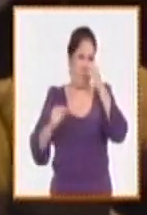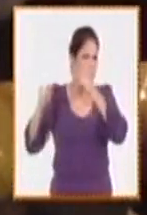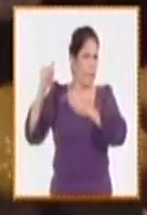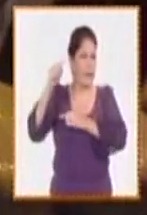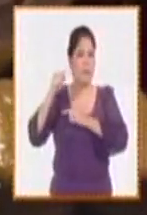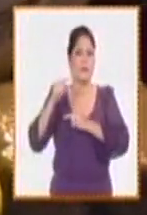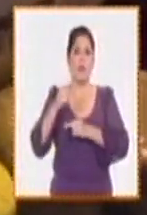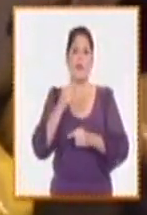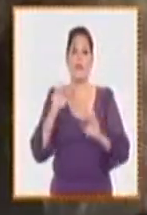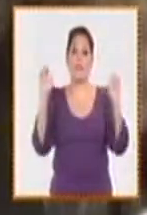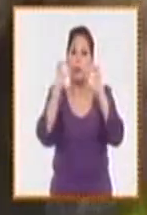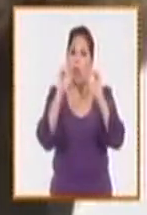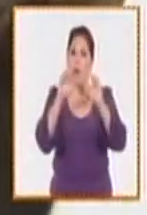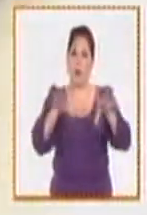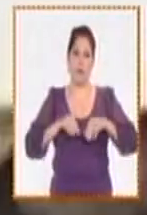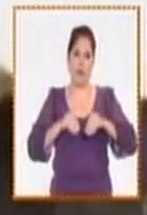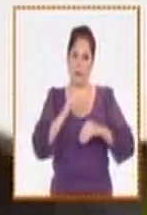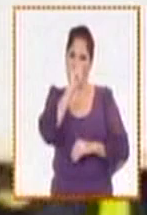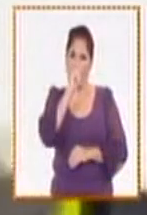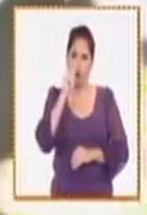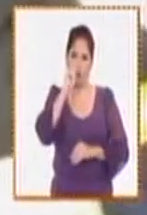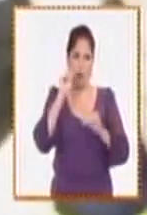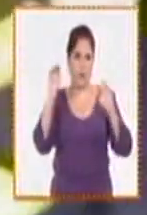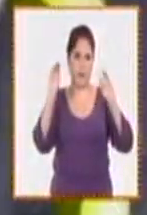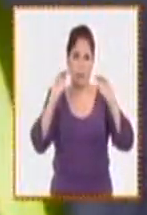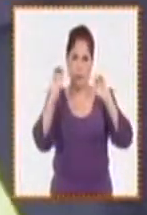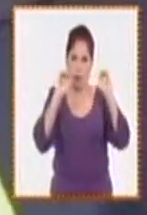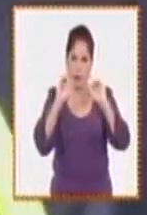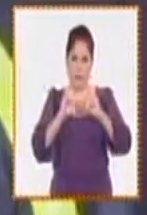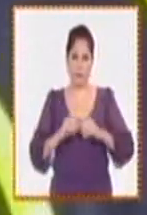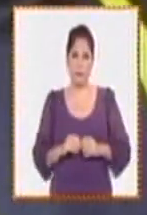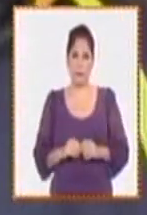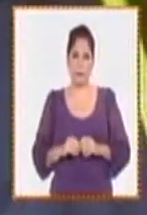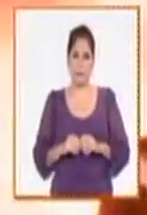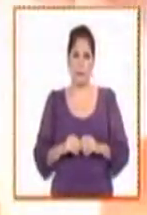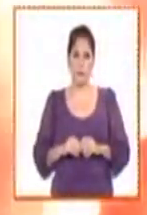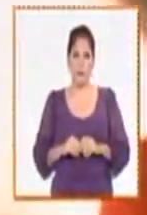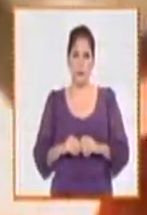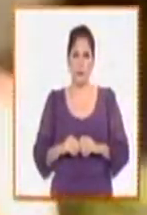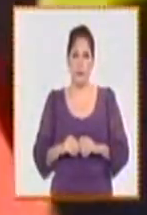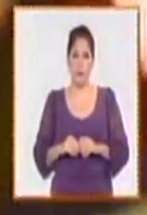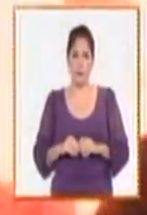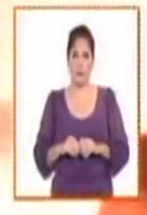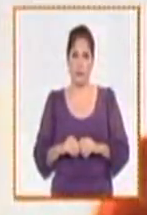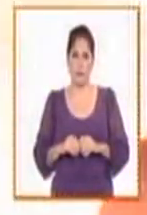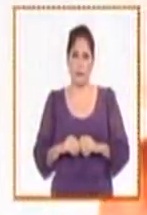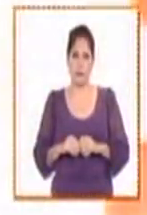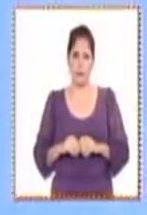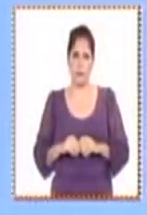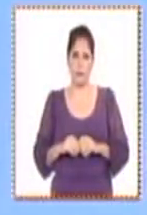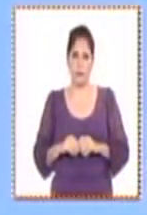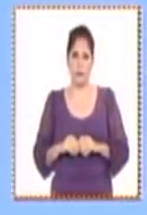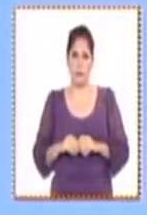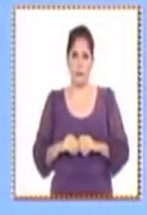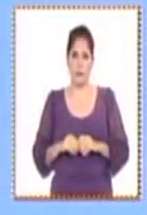de tolerancia cero. Lilian González, Canal Cubano de Noticias.